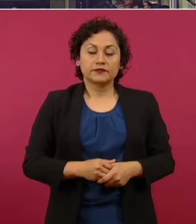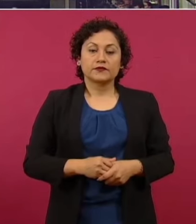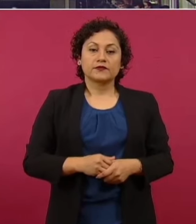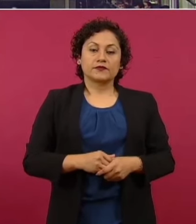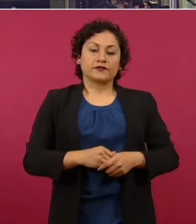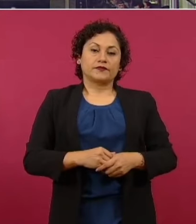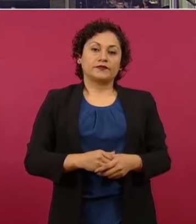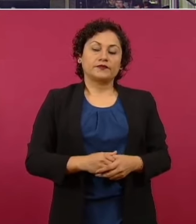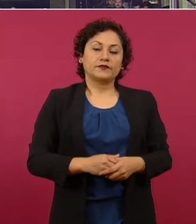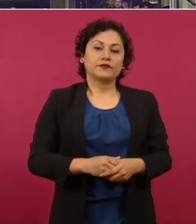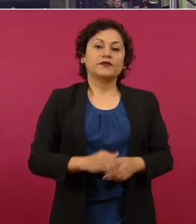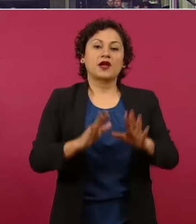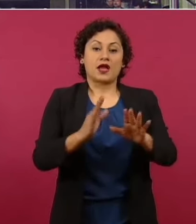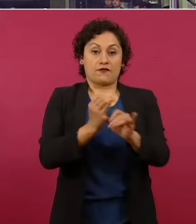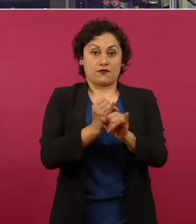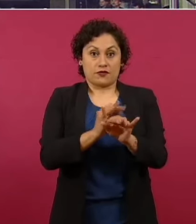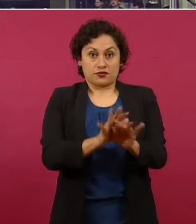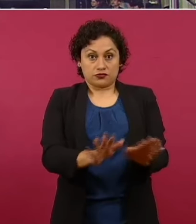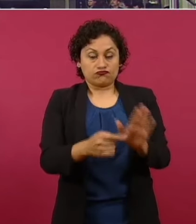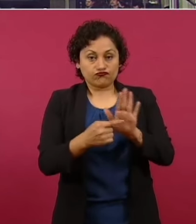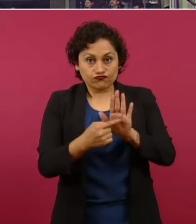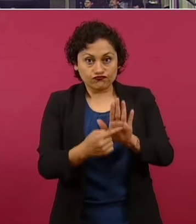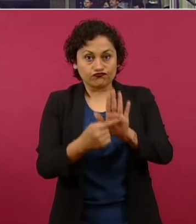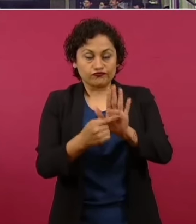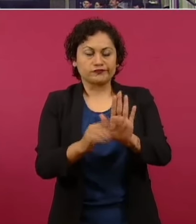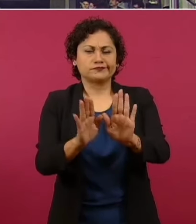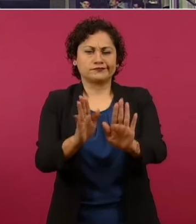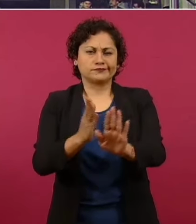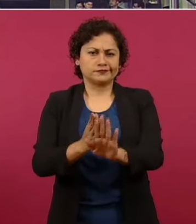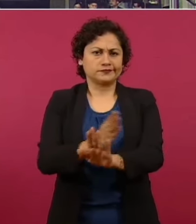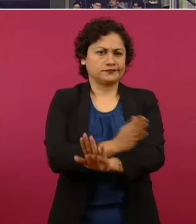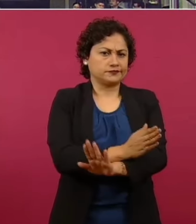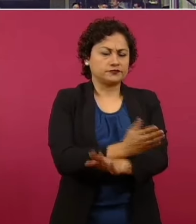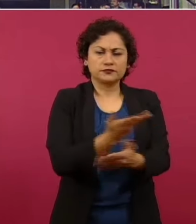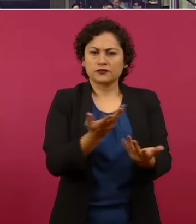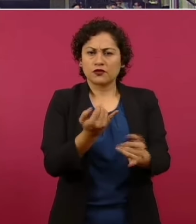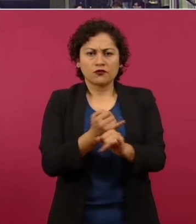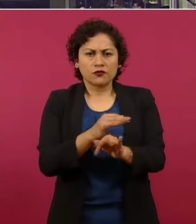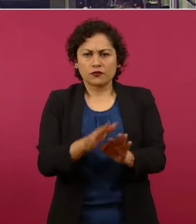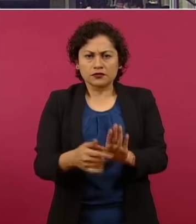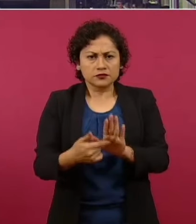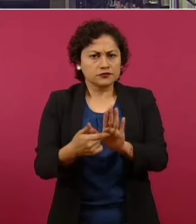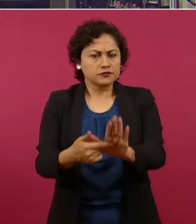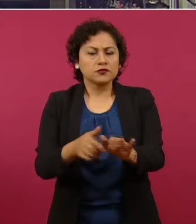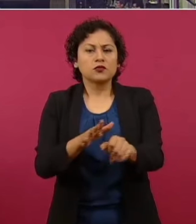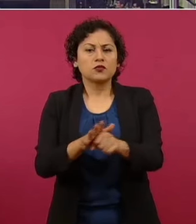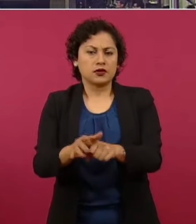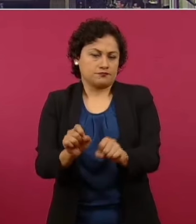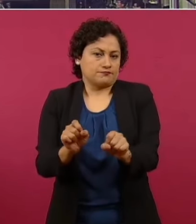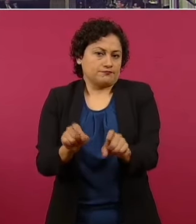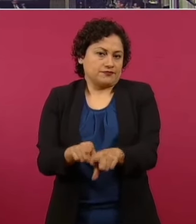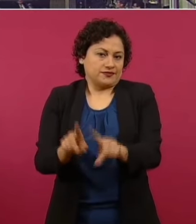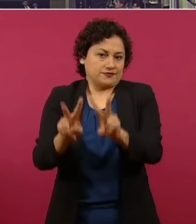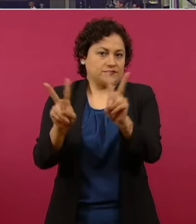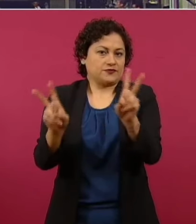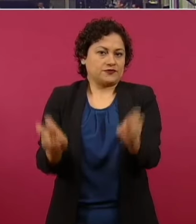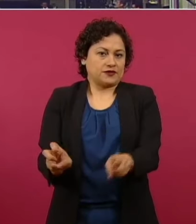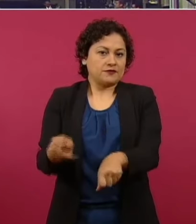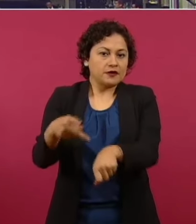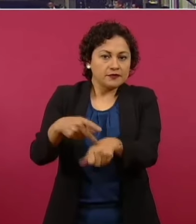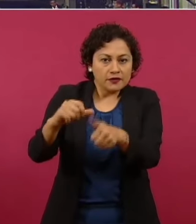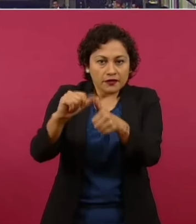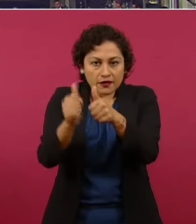empezar con la información que tiene que ver con esto de las piezas